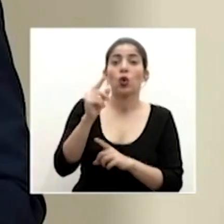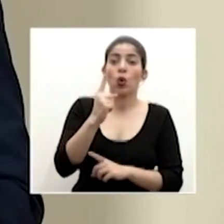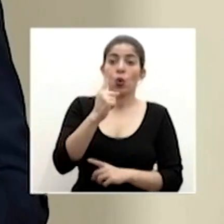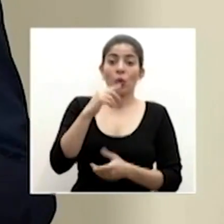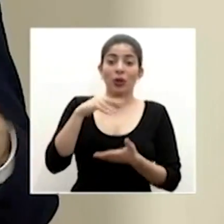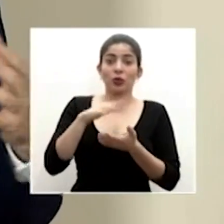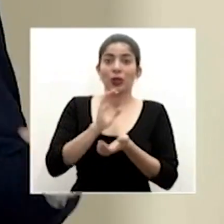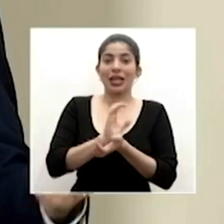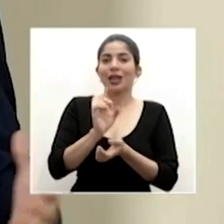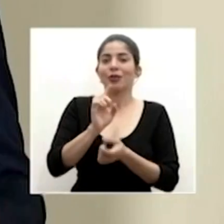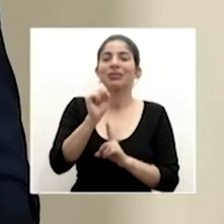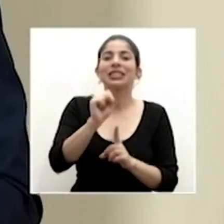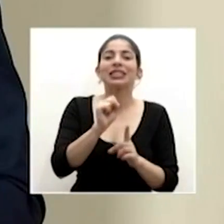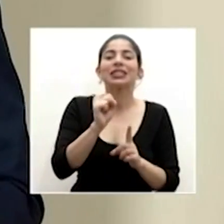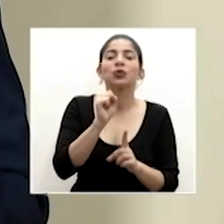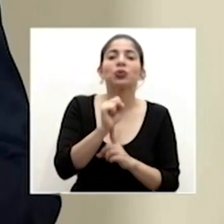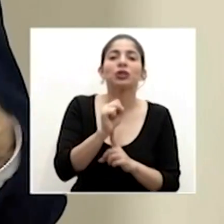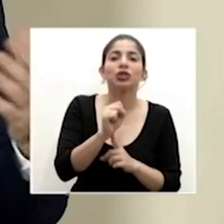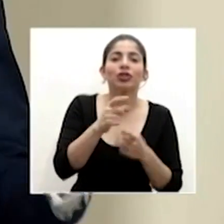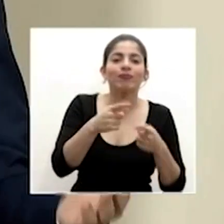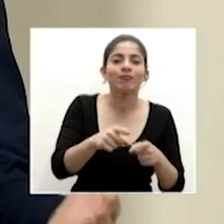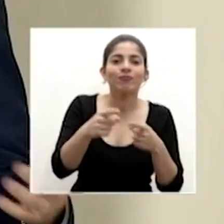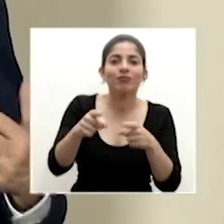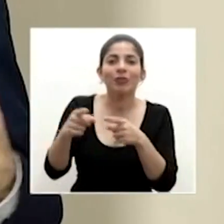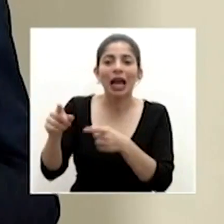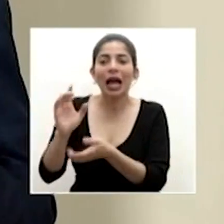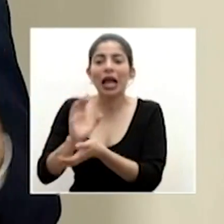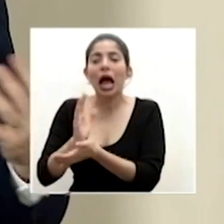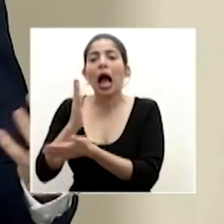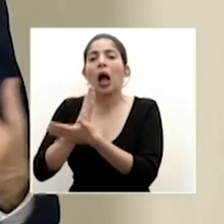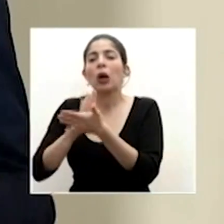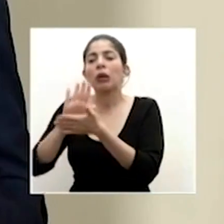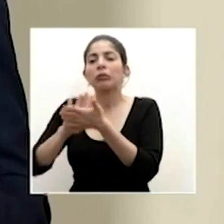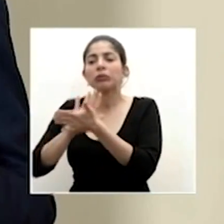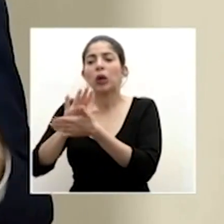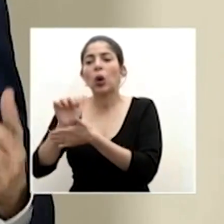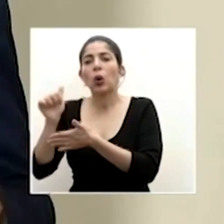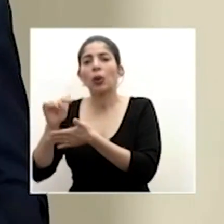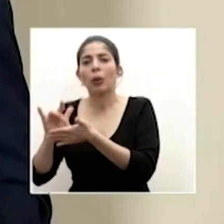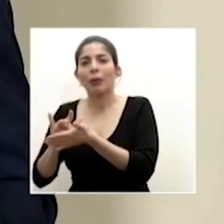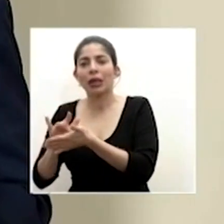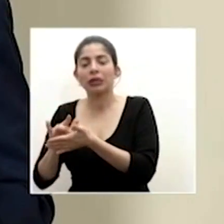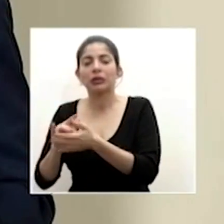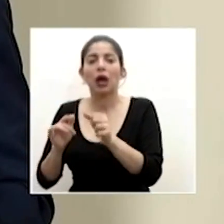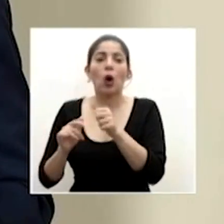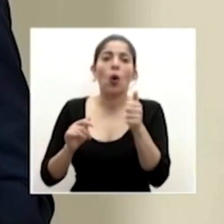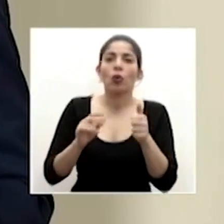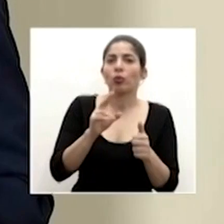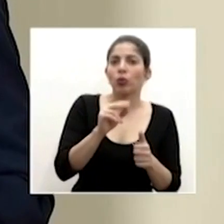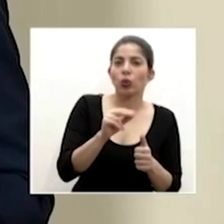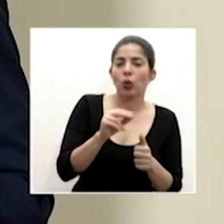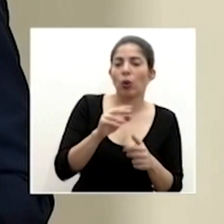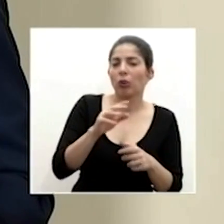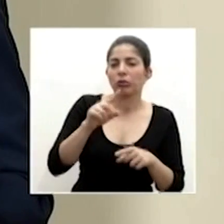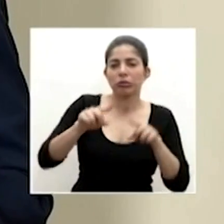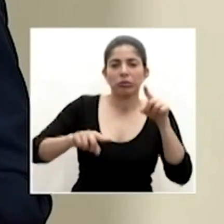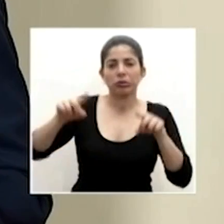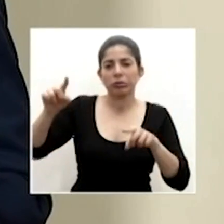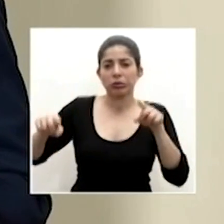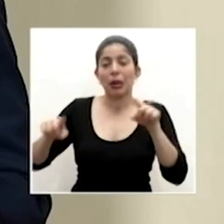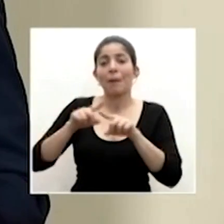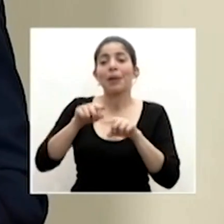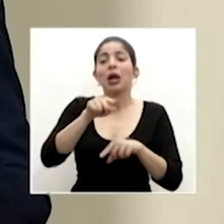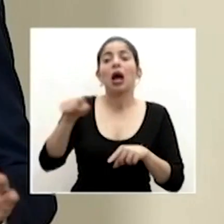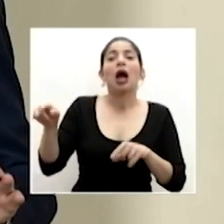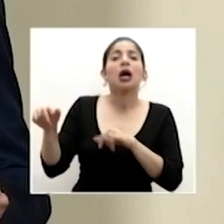estudio clínico, son muchas situaciones clínicas, algunos mezclados con otros medicamentos, otros no, pero tienen